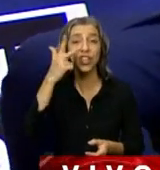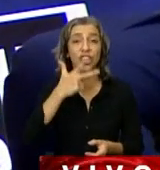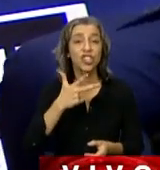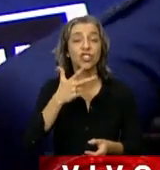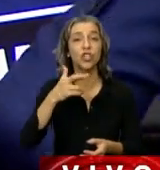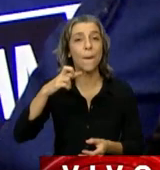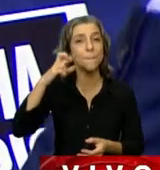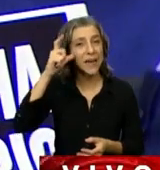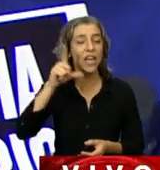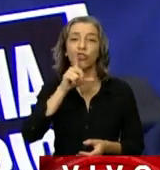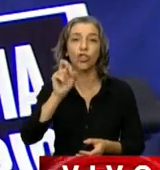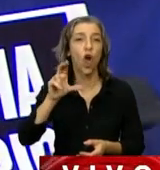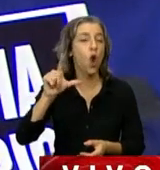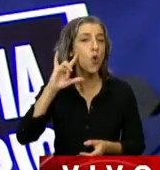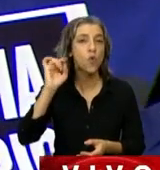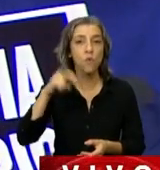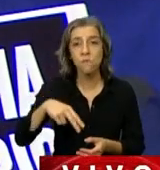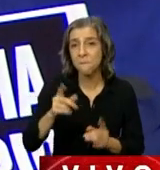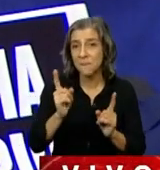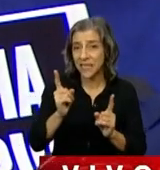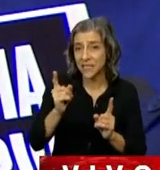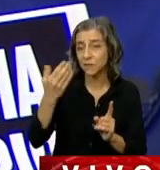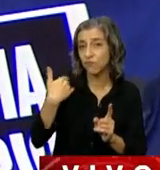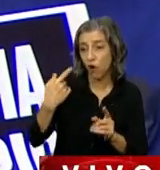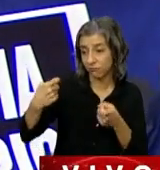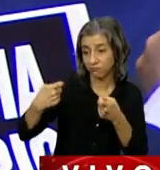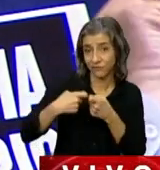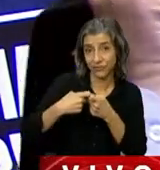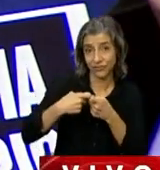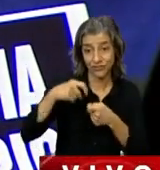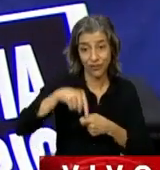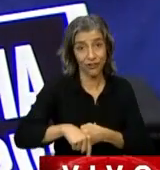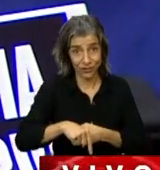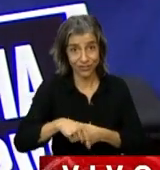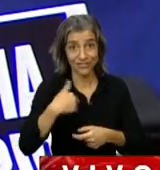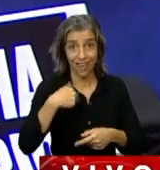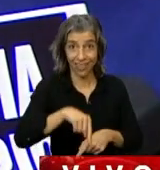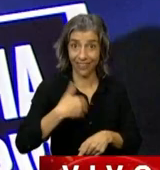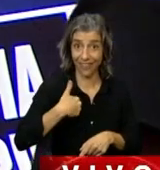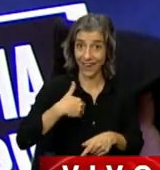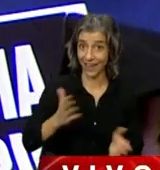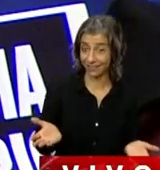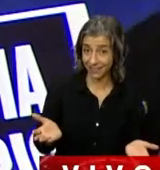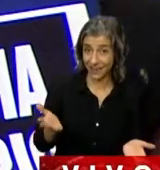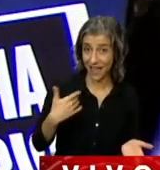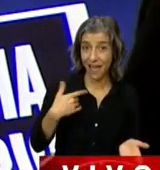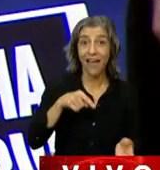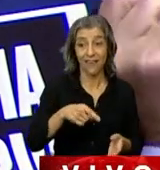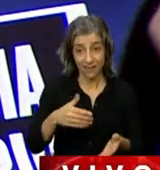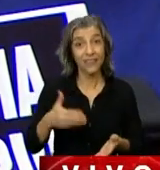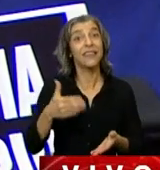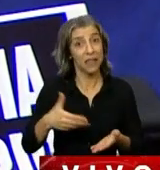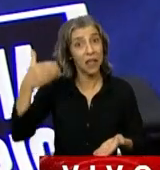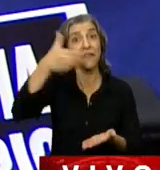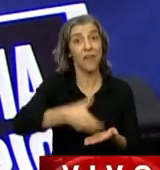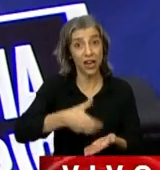principal socia de la principal petrolera de Argentina asociada con Bulgaroni y que es de los principales accionistas en Vaca